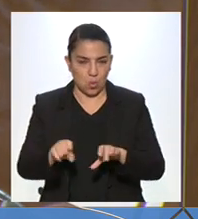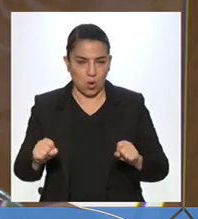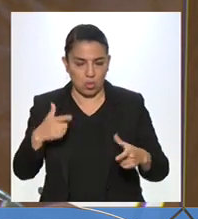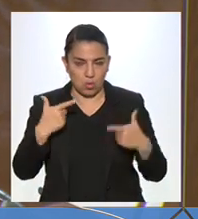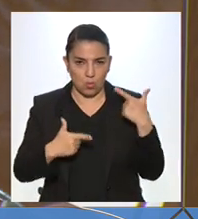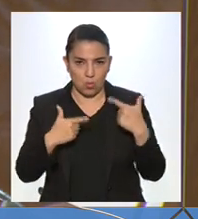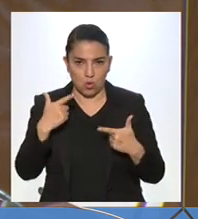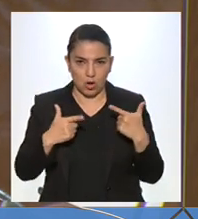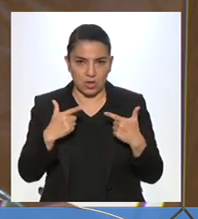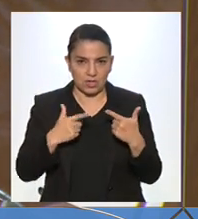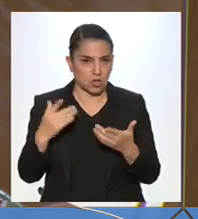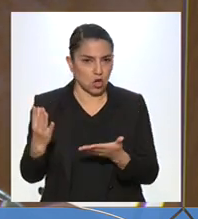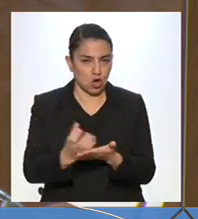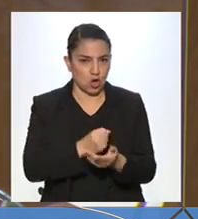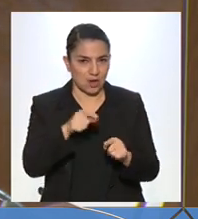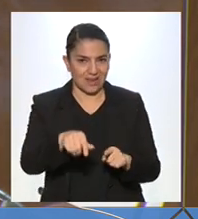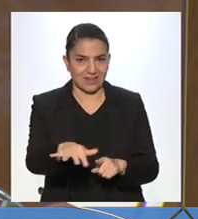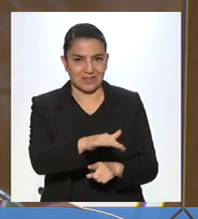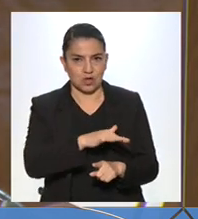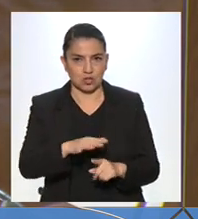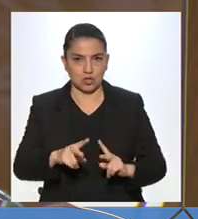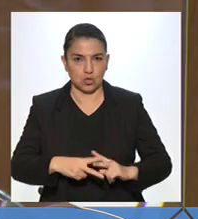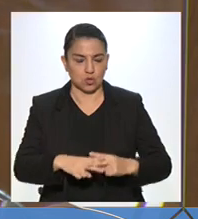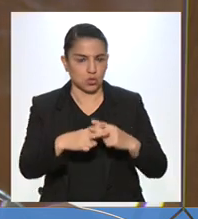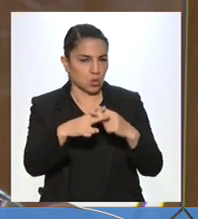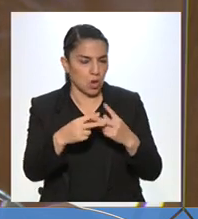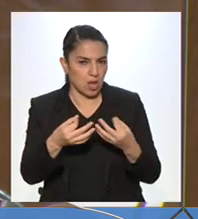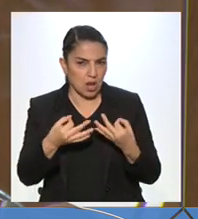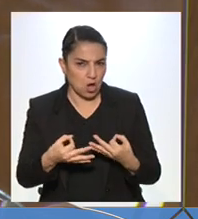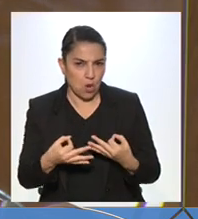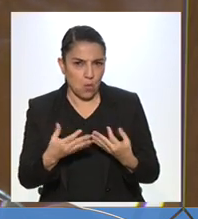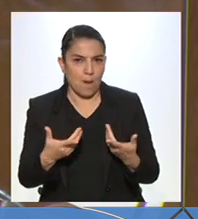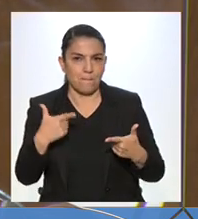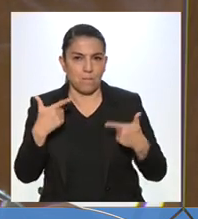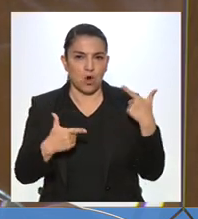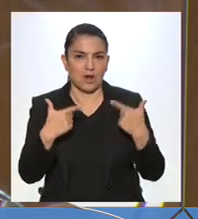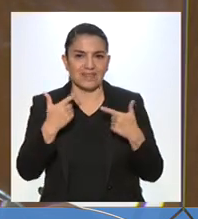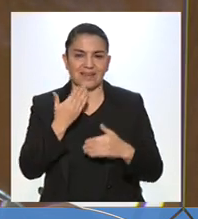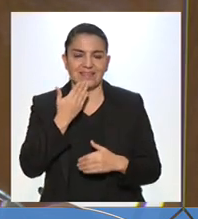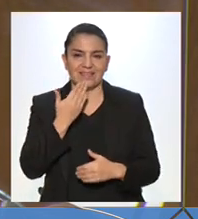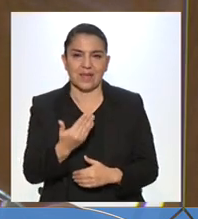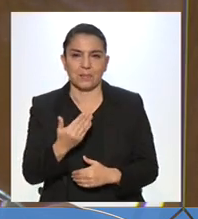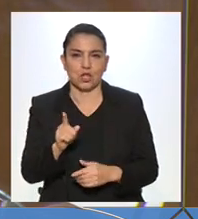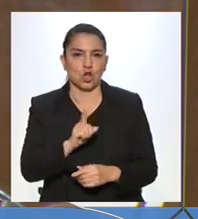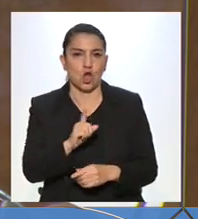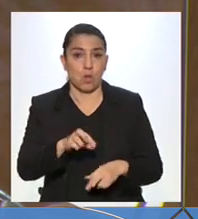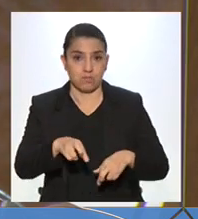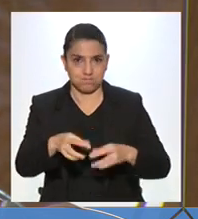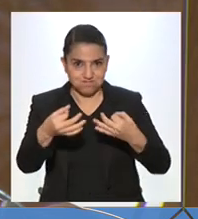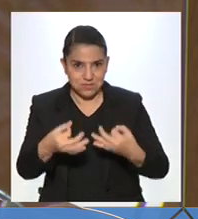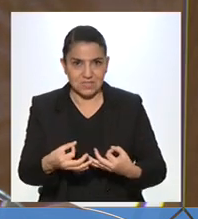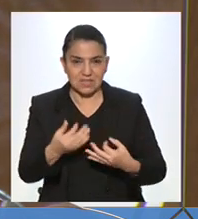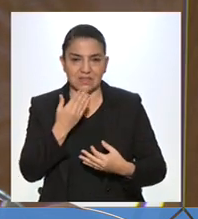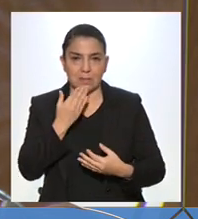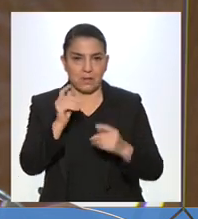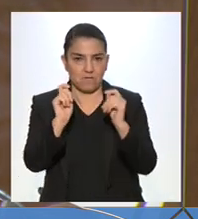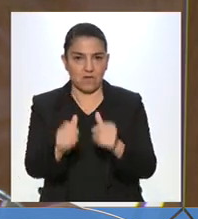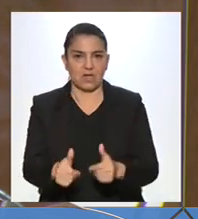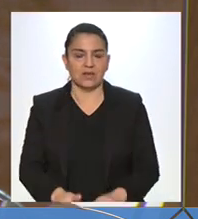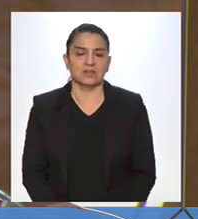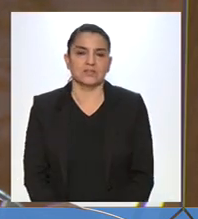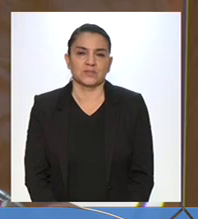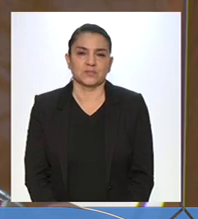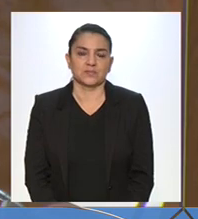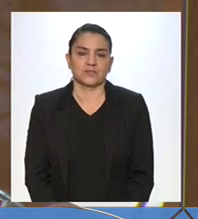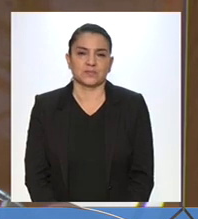políticos que nos lleven a esa condición de construir de tal manera que estas políticas sean también no solamente oportunas, sino que también eficientes?